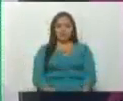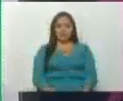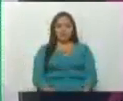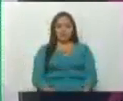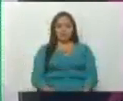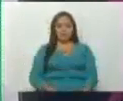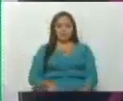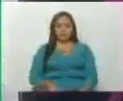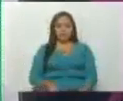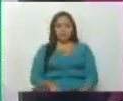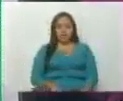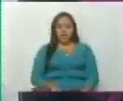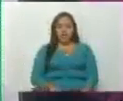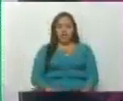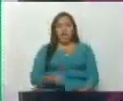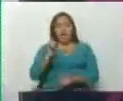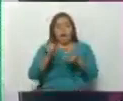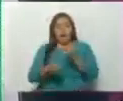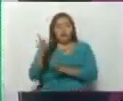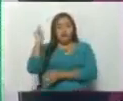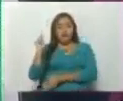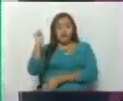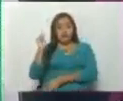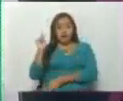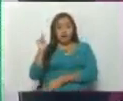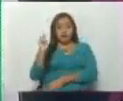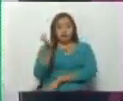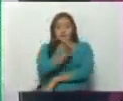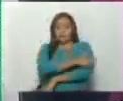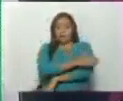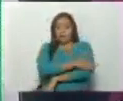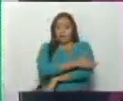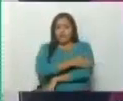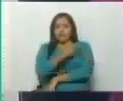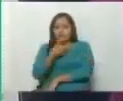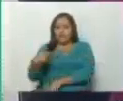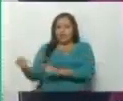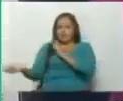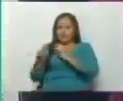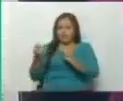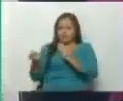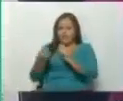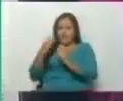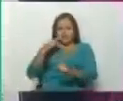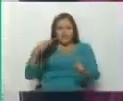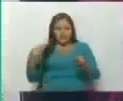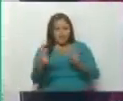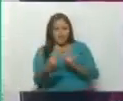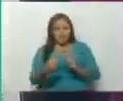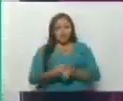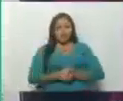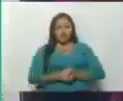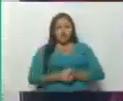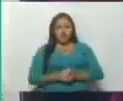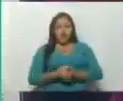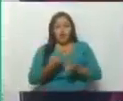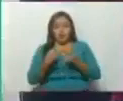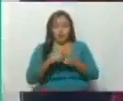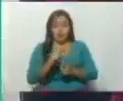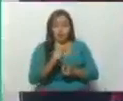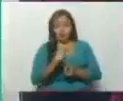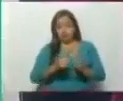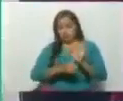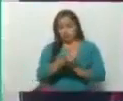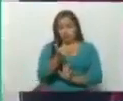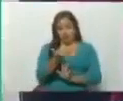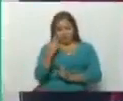diputadas de la bancada oposición, bueno, que también quieren debatir un poco esa visión, pero con una mirada eurocentrista,